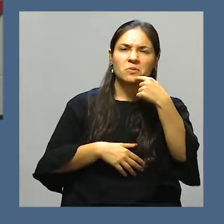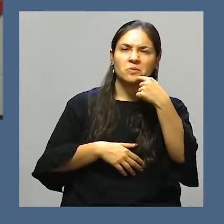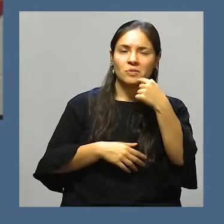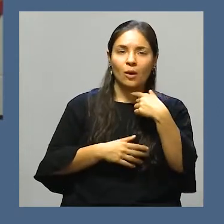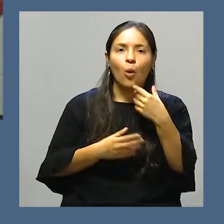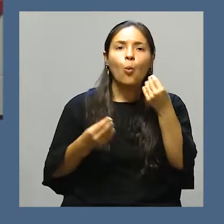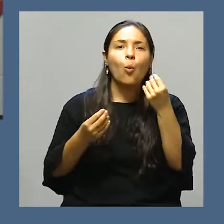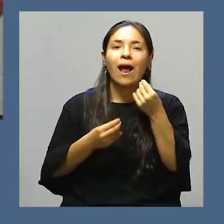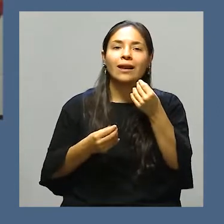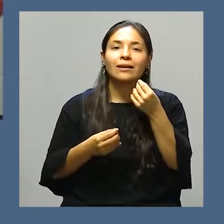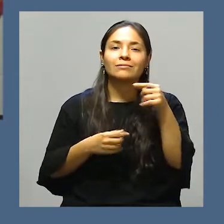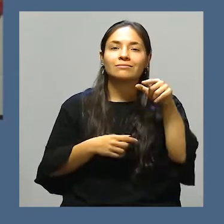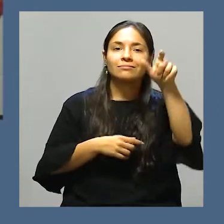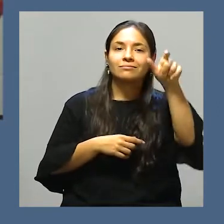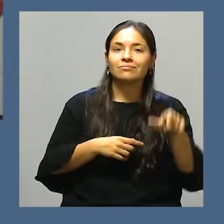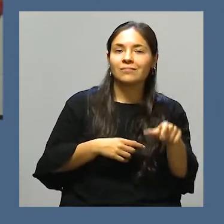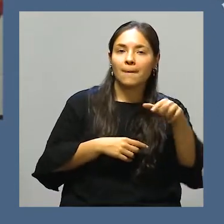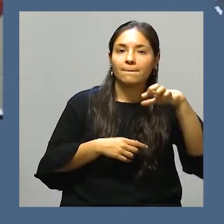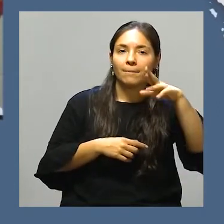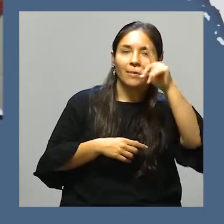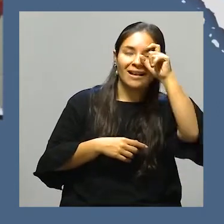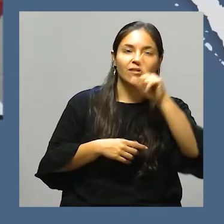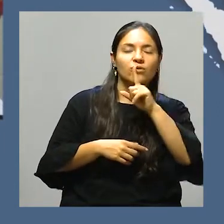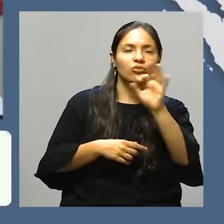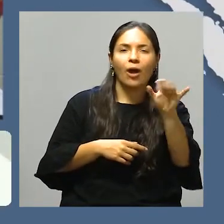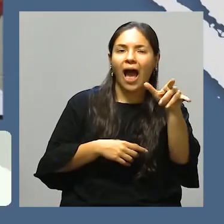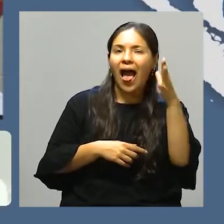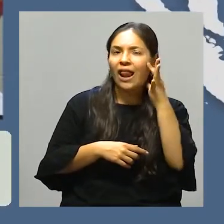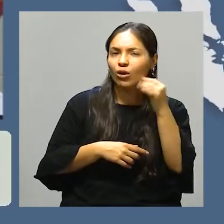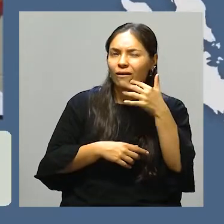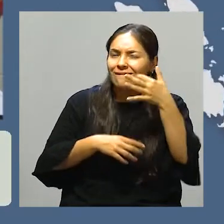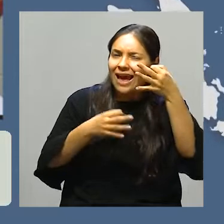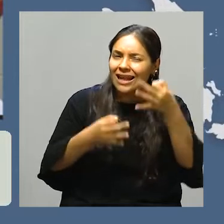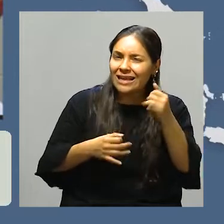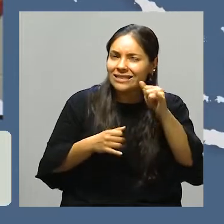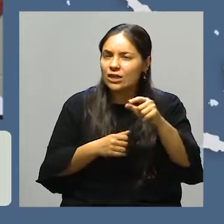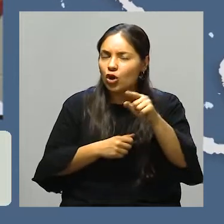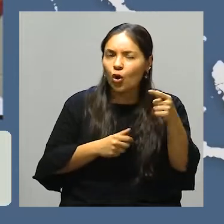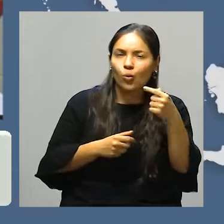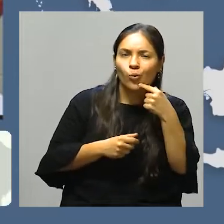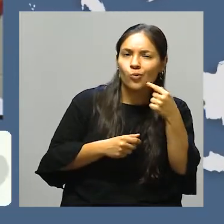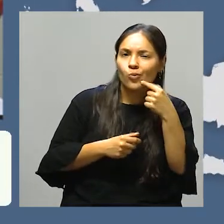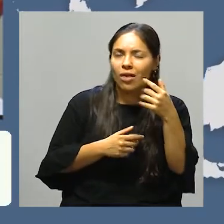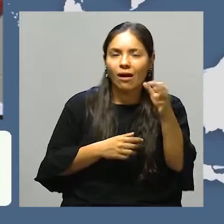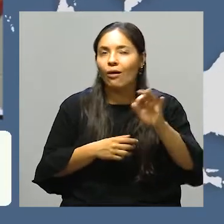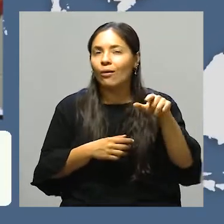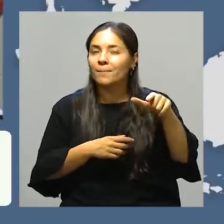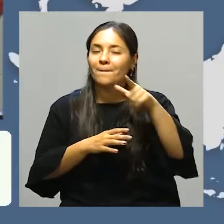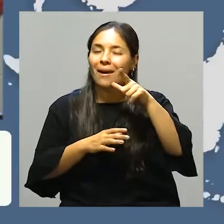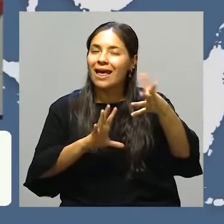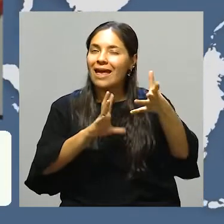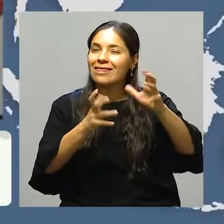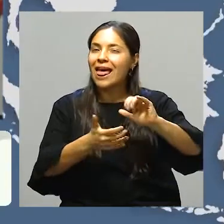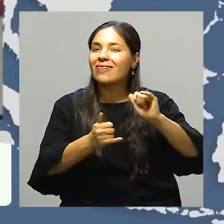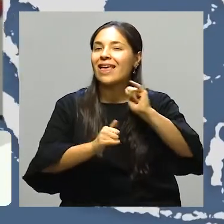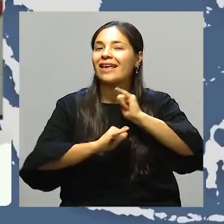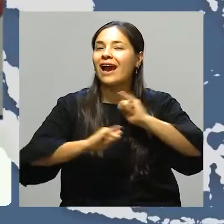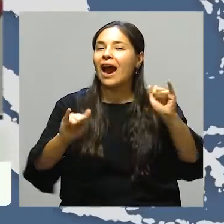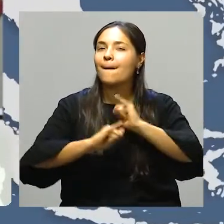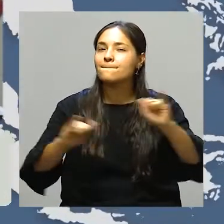son, por decirlo de alguna manera, soberanos en esos territorios, soberanos que le disputan la soberanía efectiva a